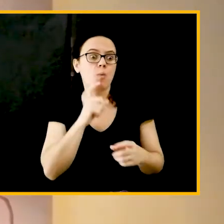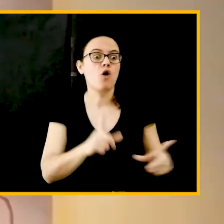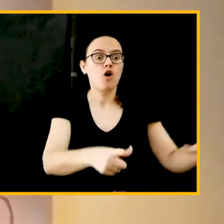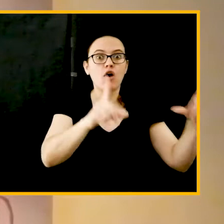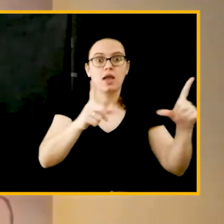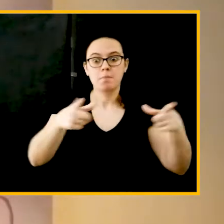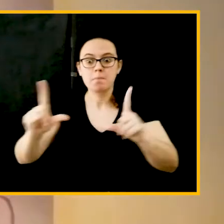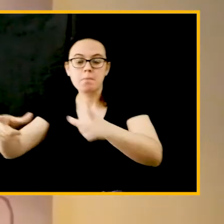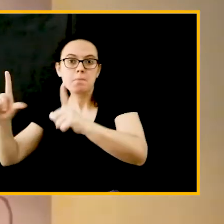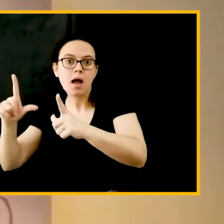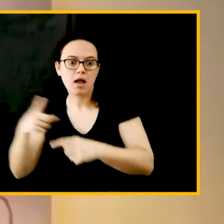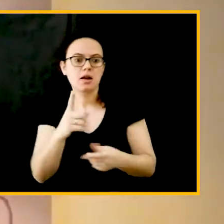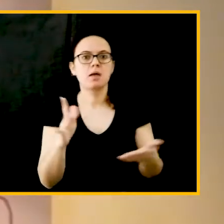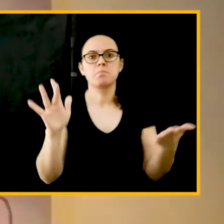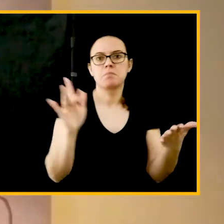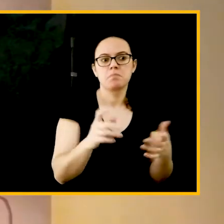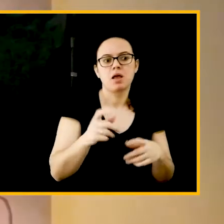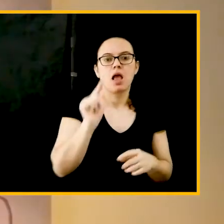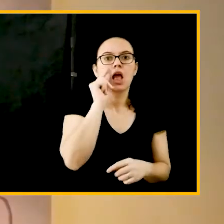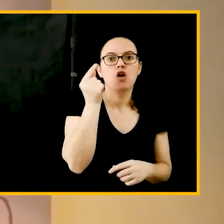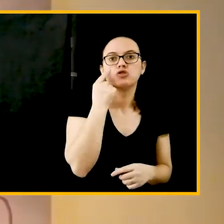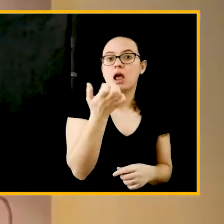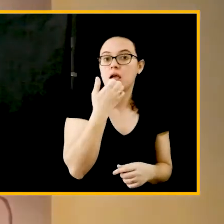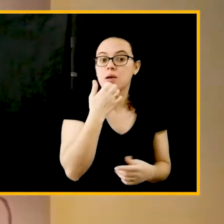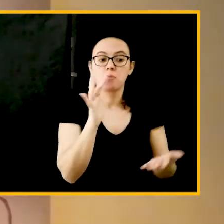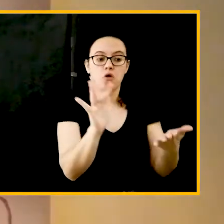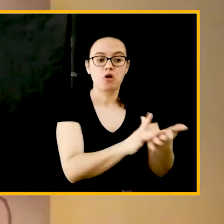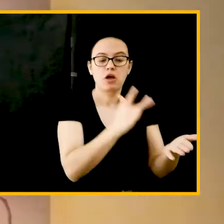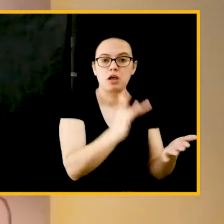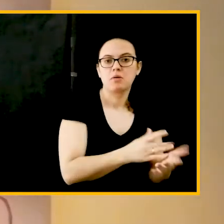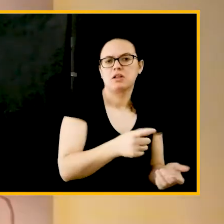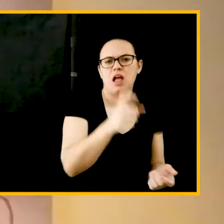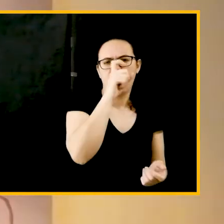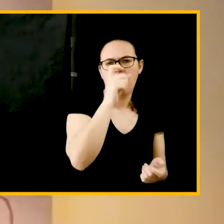imágenes? Muy sencillo. En revistas antiguas, en libros de fotografía,